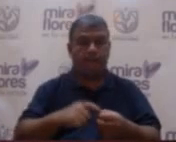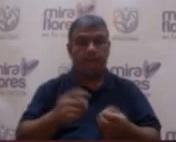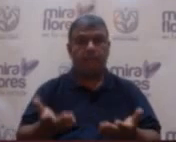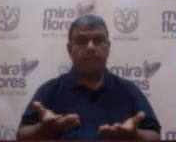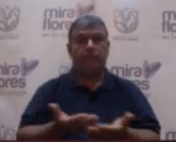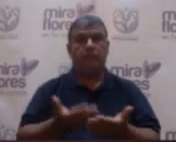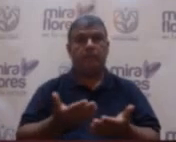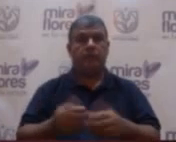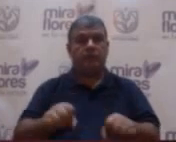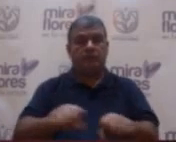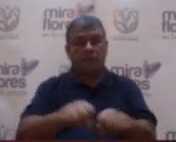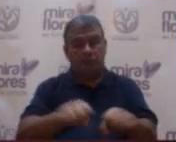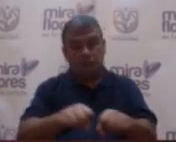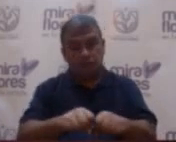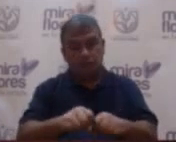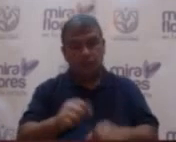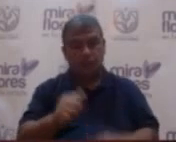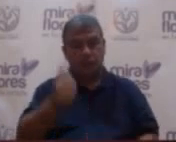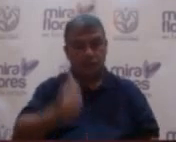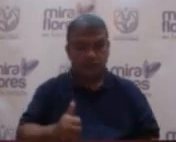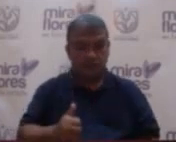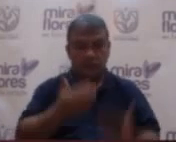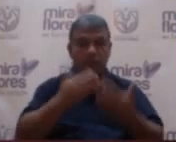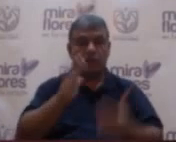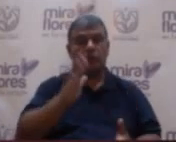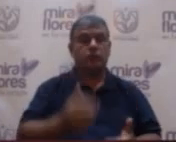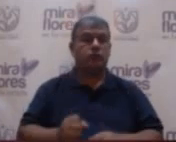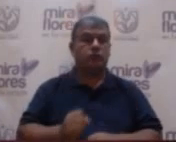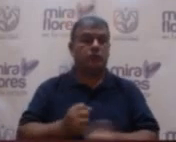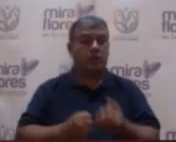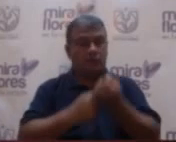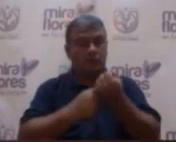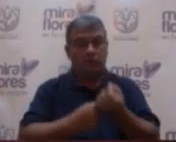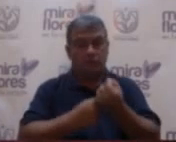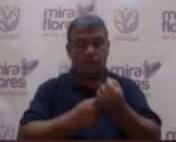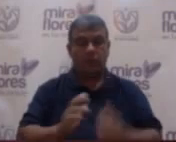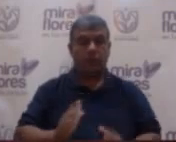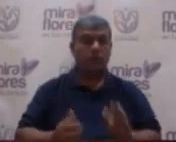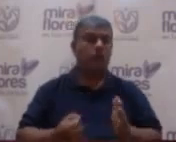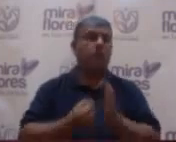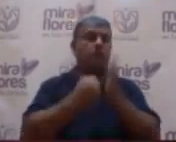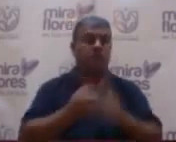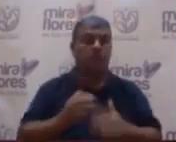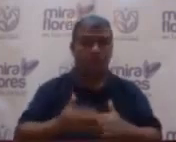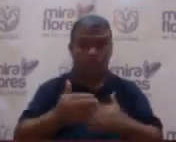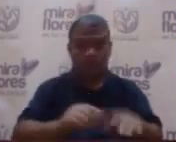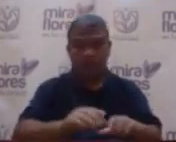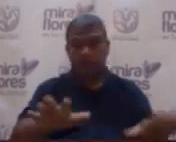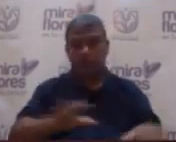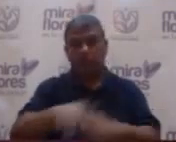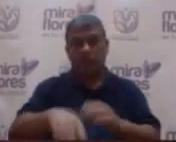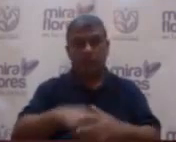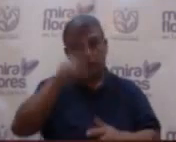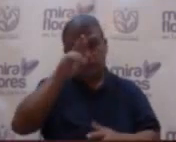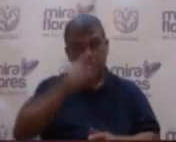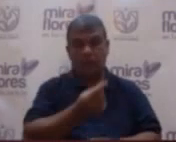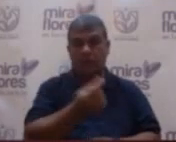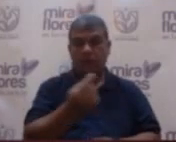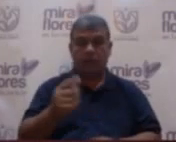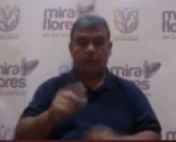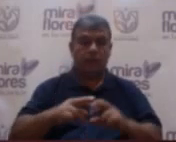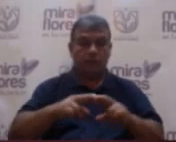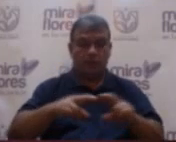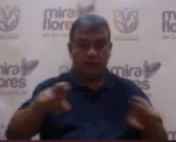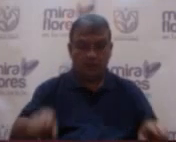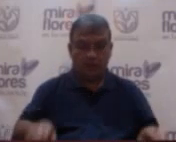Ponte los Zapatos Azules ha significado que gracias a su contribución, nuestro impacto haya llegado a todos los peruanos en cada una de las